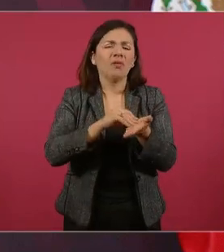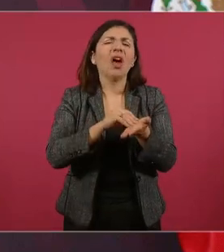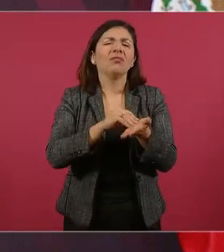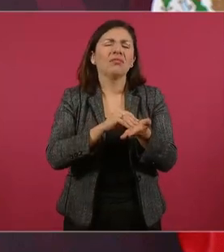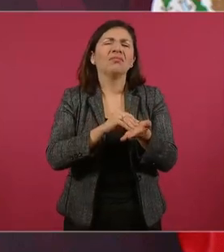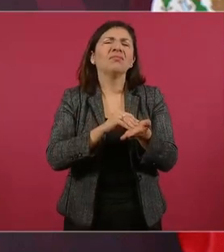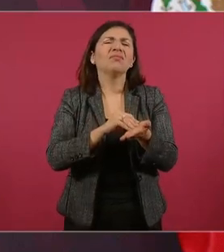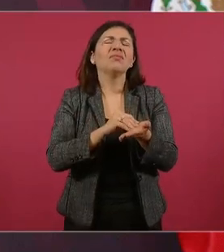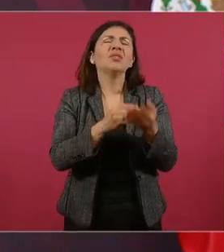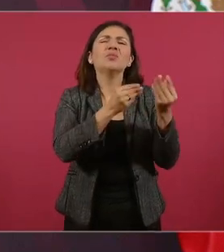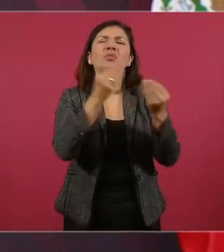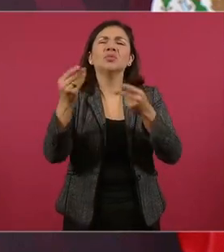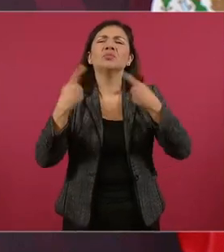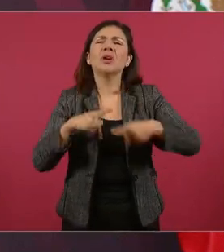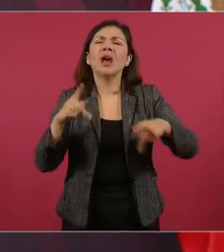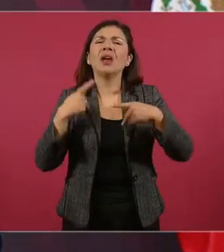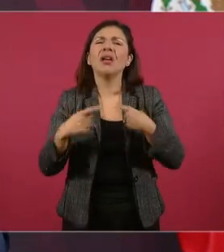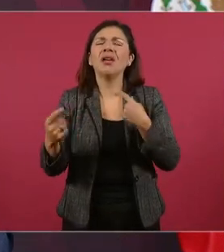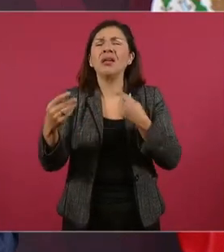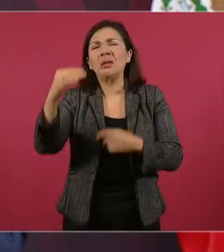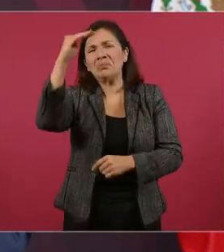criticados, cuestionados, ¿no?